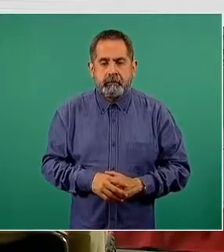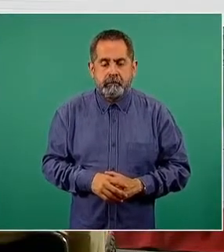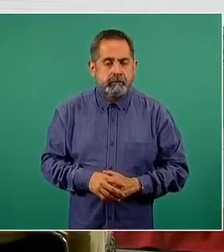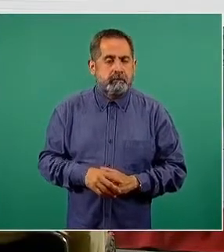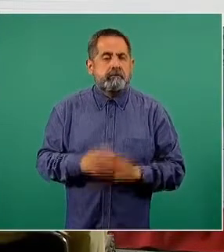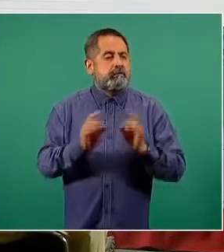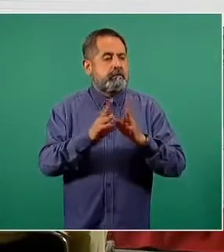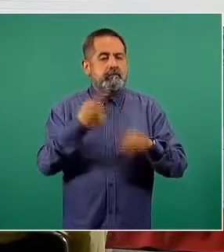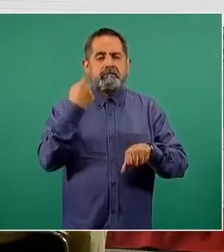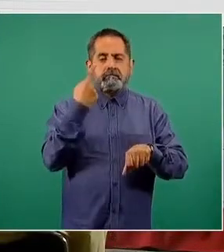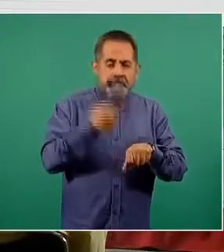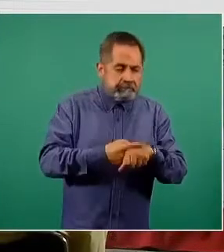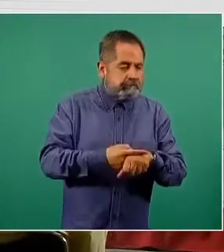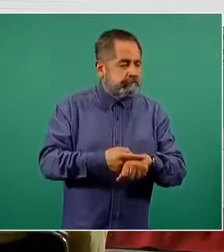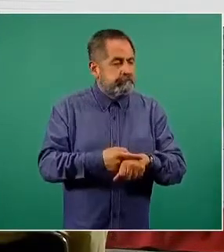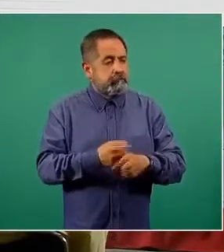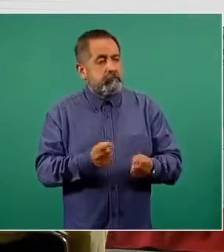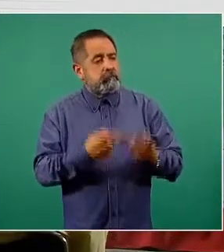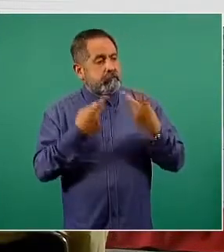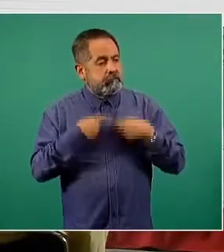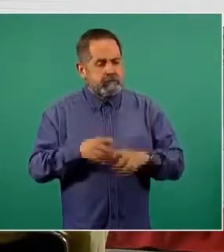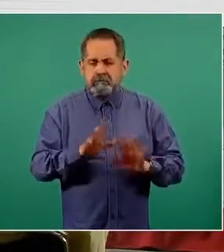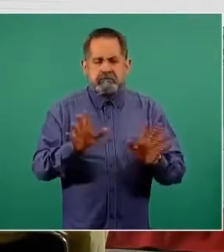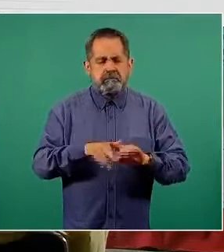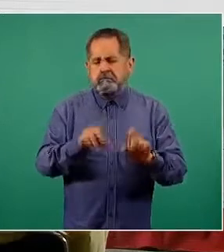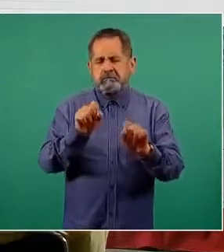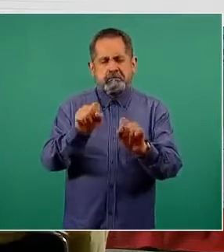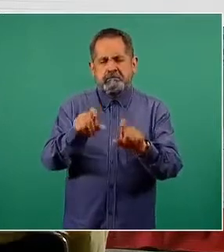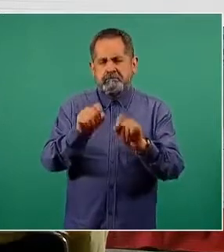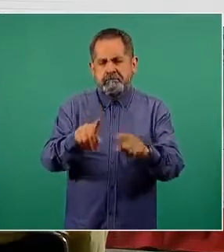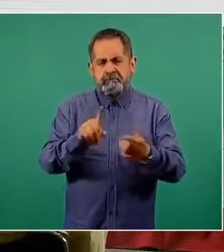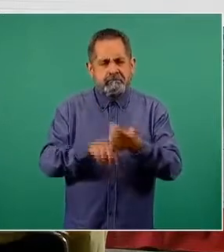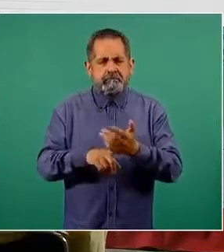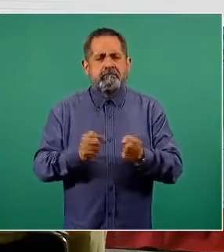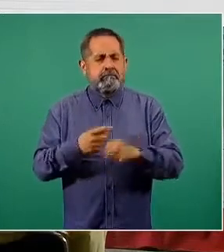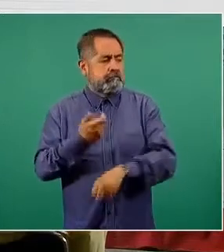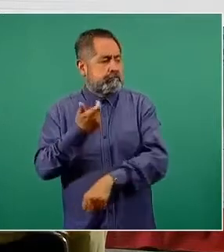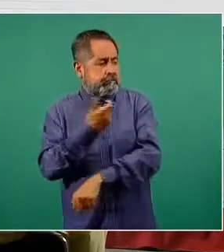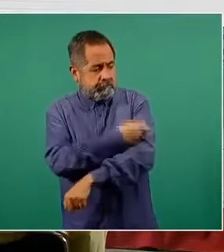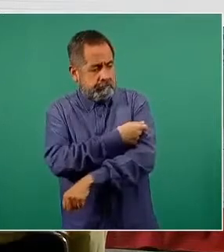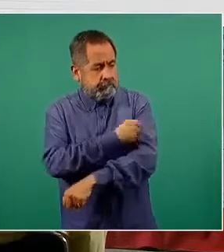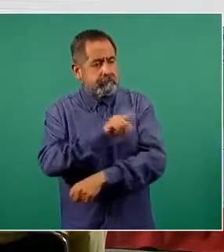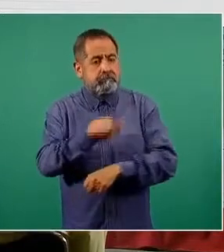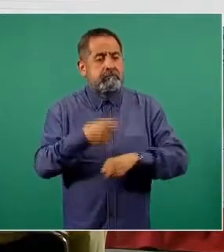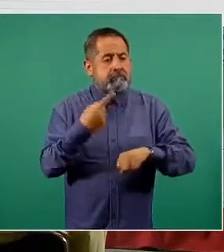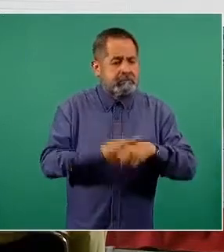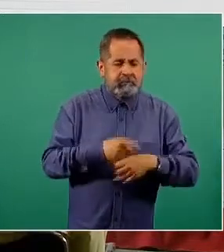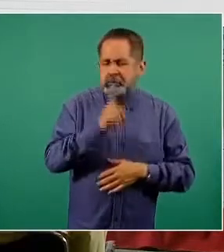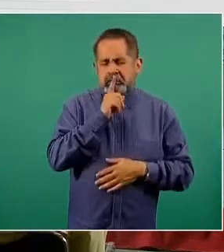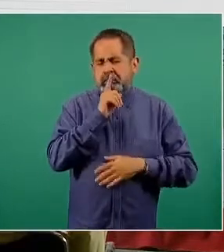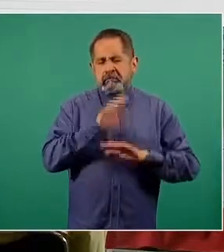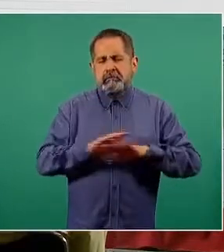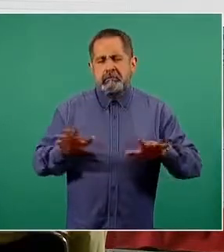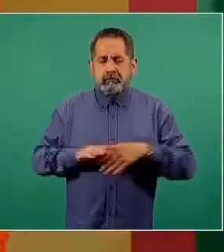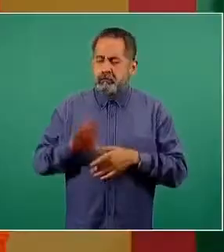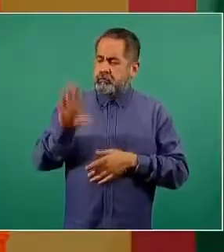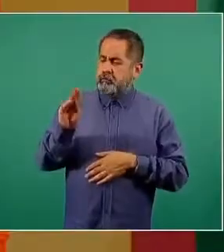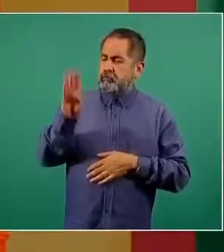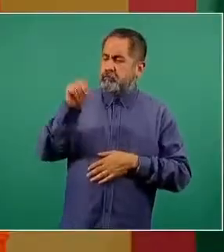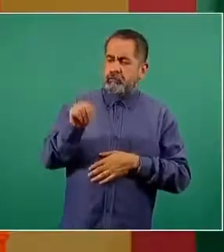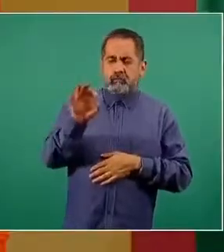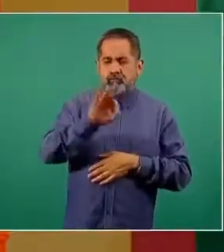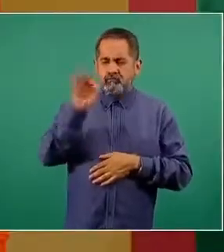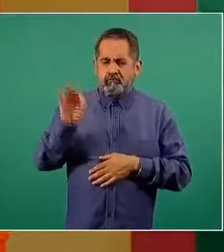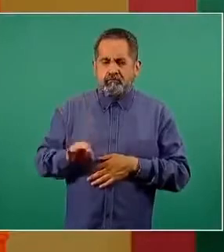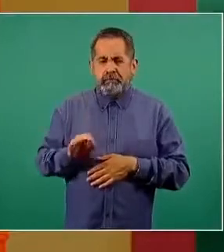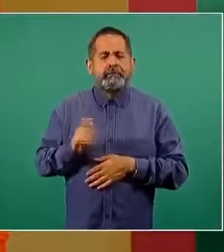Finalmente, los ESAVIS, no me detendré en ello, no han cambiado, siguen siendo muy infrecuentes. La enorme mayoría, más del 99%,